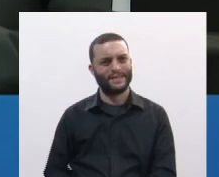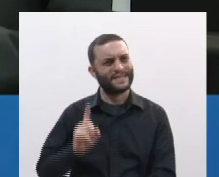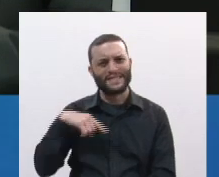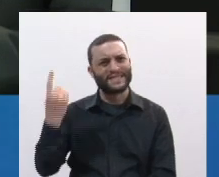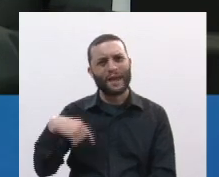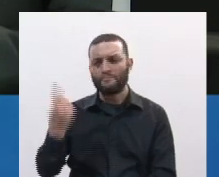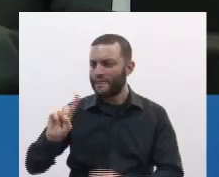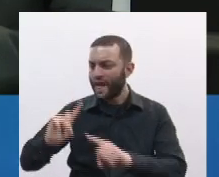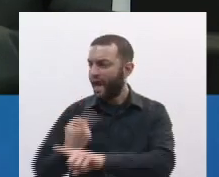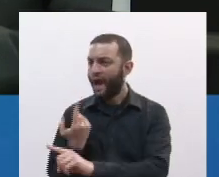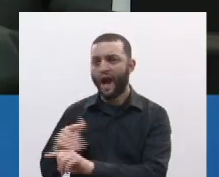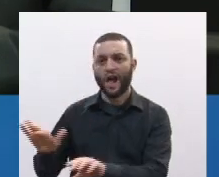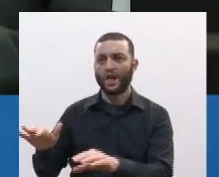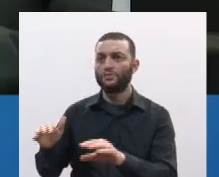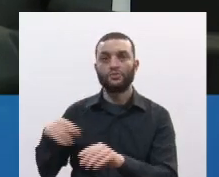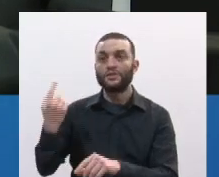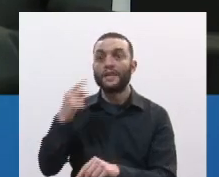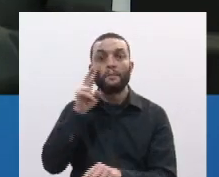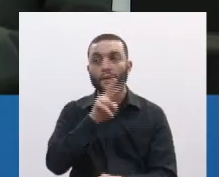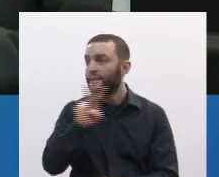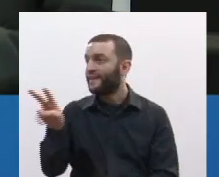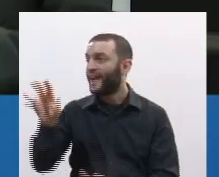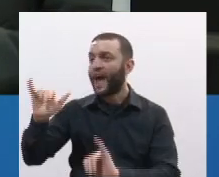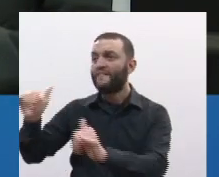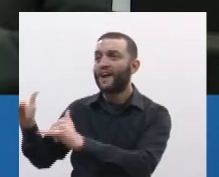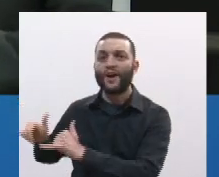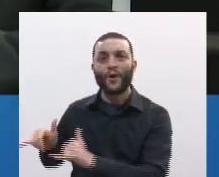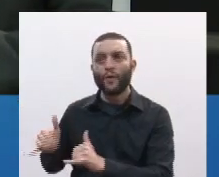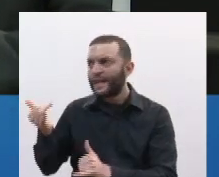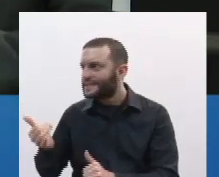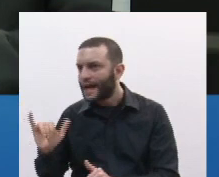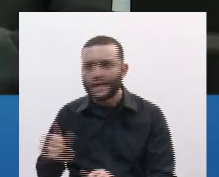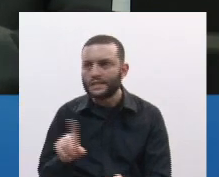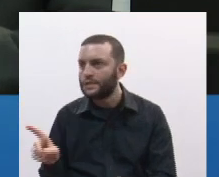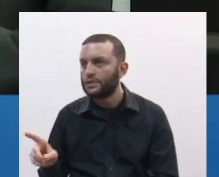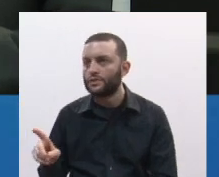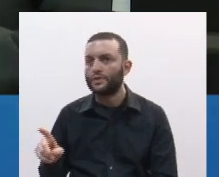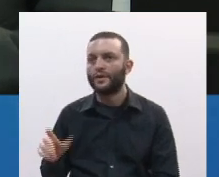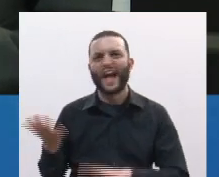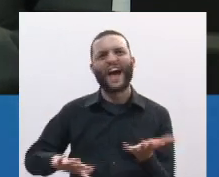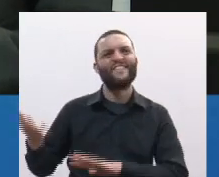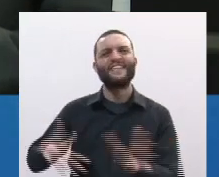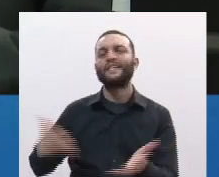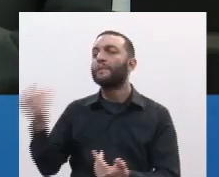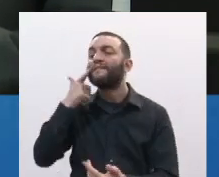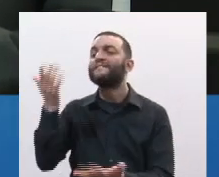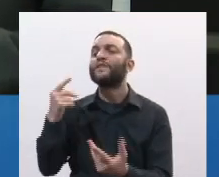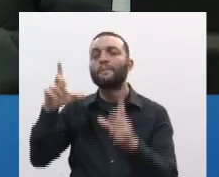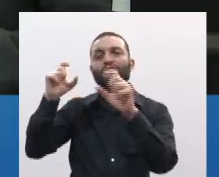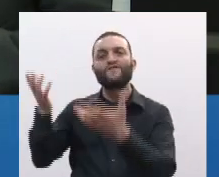había jóvenes. Si había chicos de 20, 25, 30 años que nos acompañaran. Y a veces pedía la foto, a ver, mostrame las